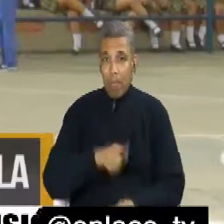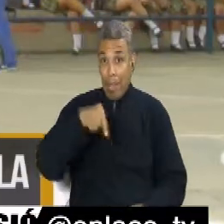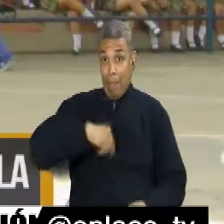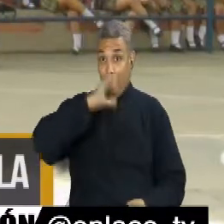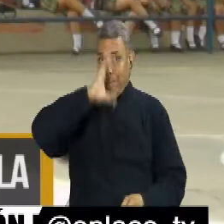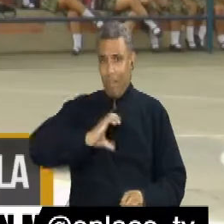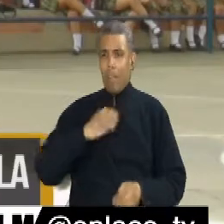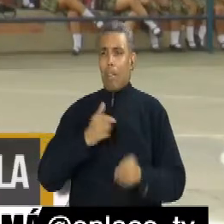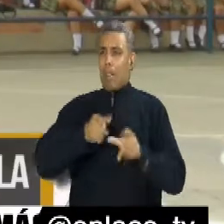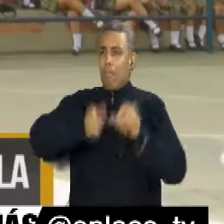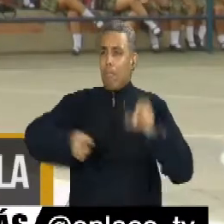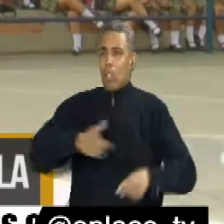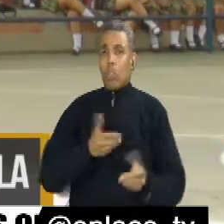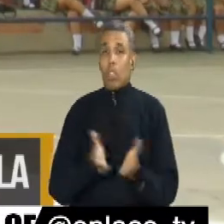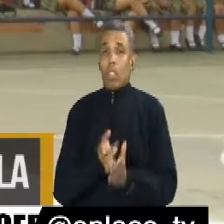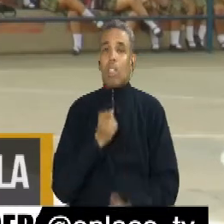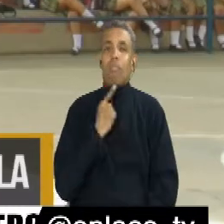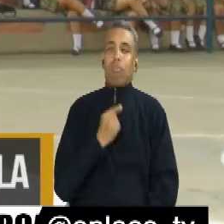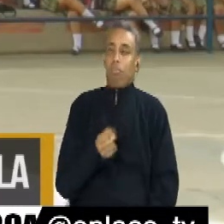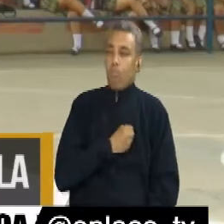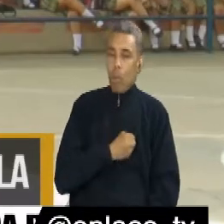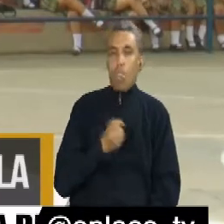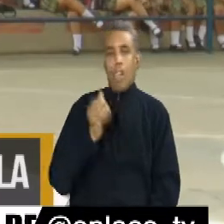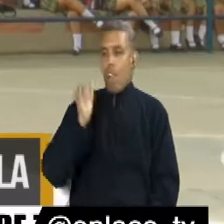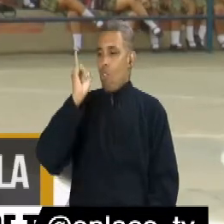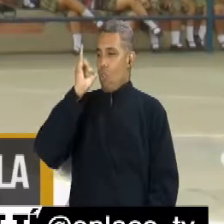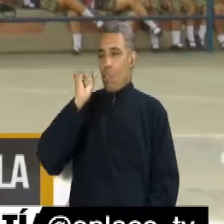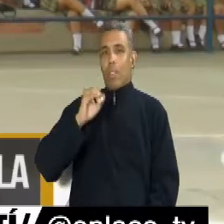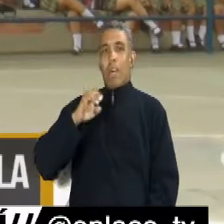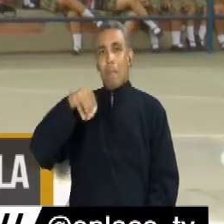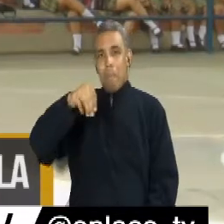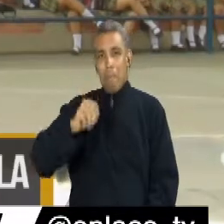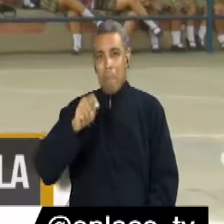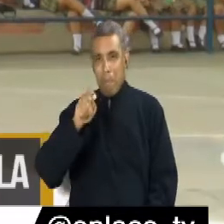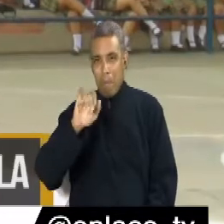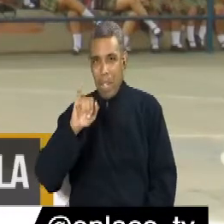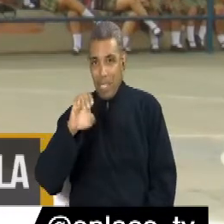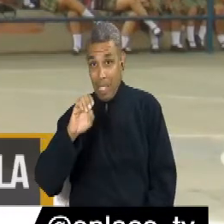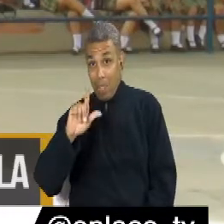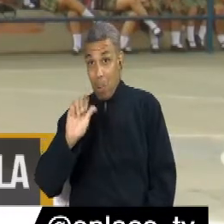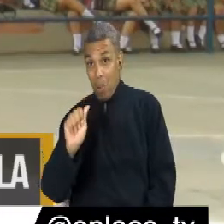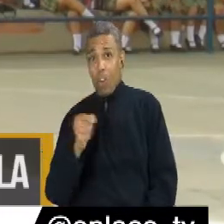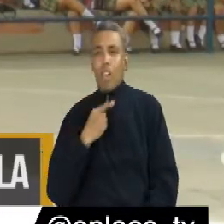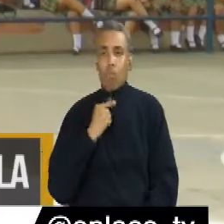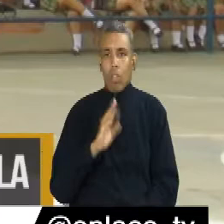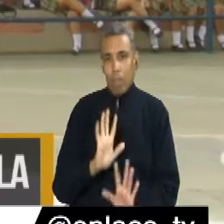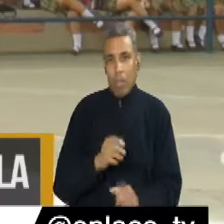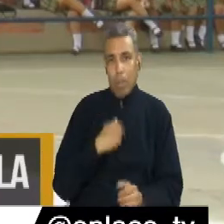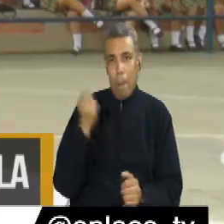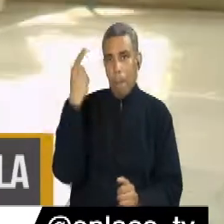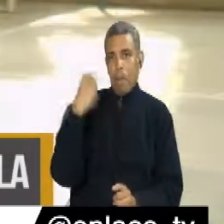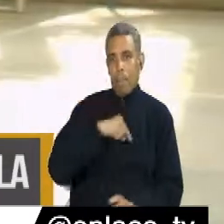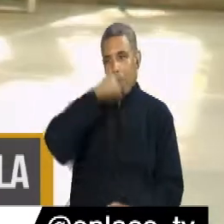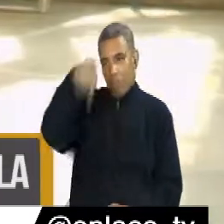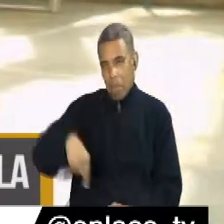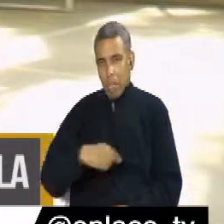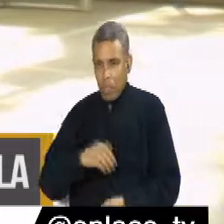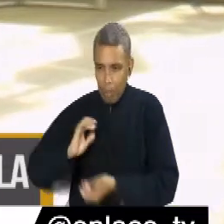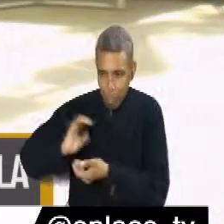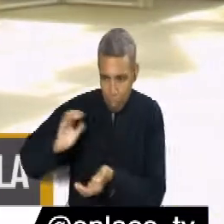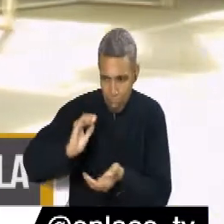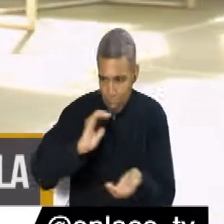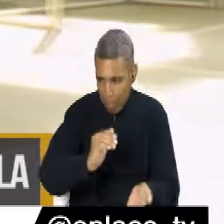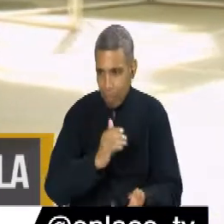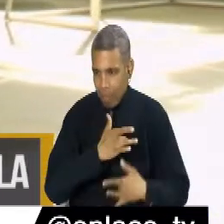mercado, tenemos una rotación del producto bien interesante y por eso esta actividad se viene realizando hoy aquí en este lugar. De acuerdo con el